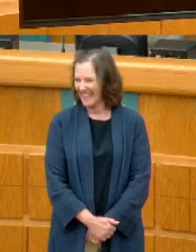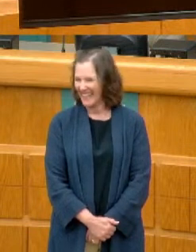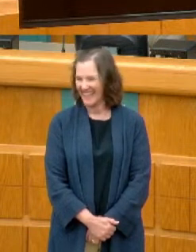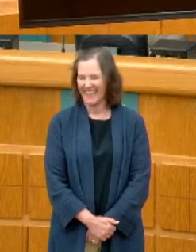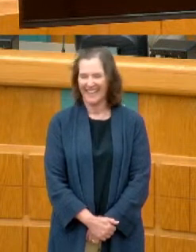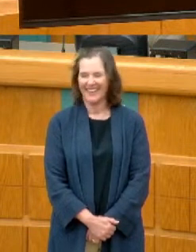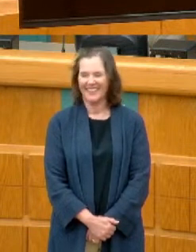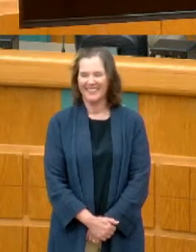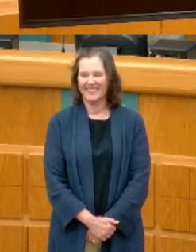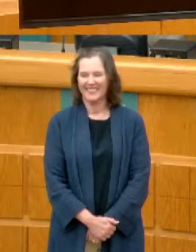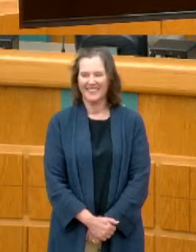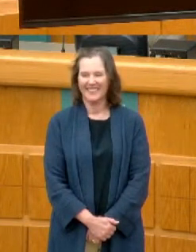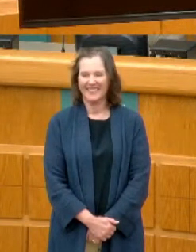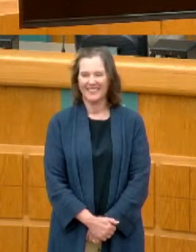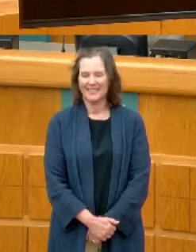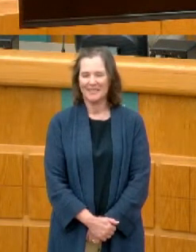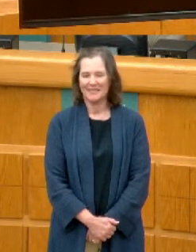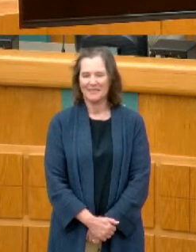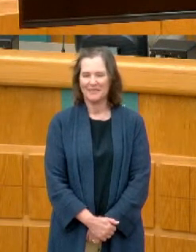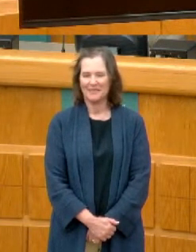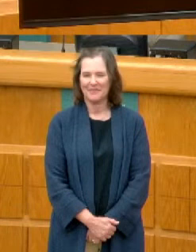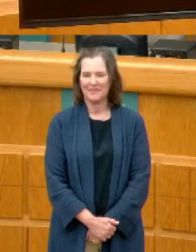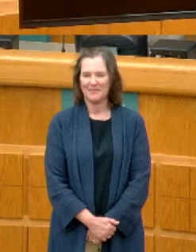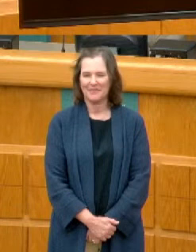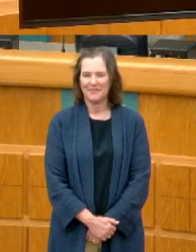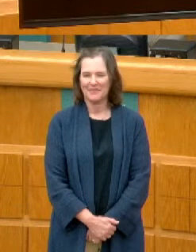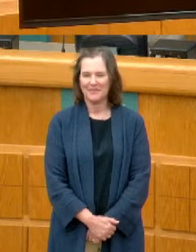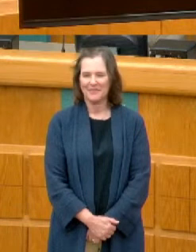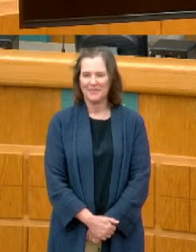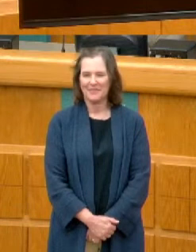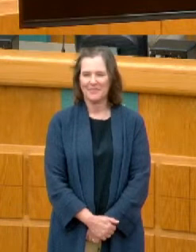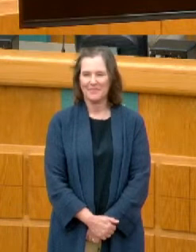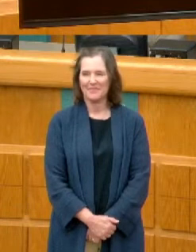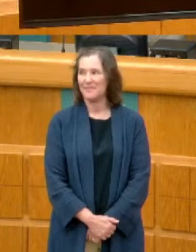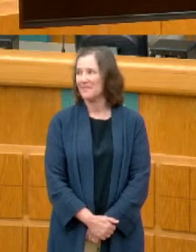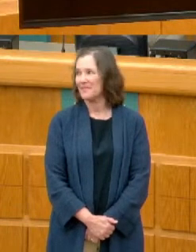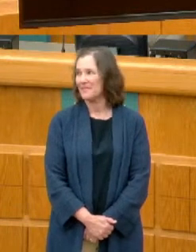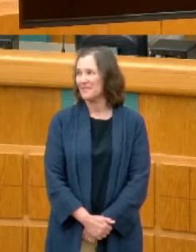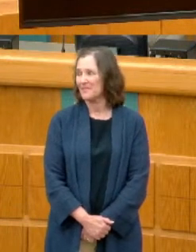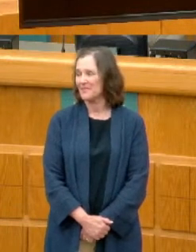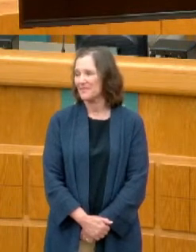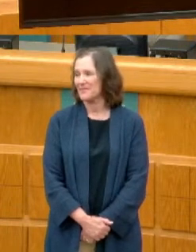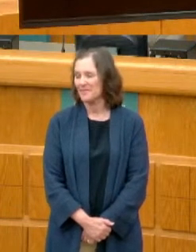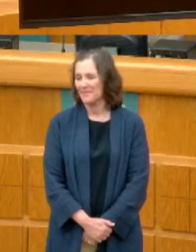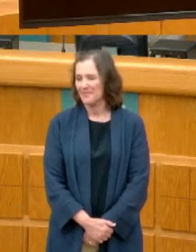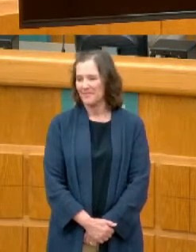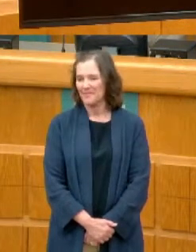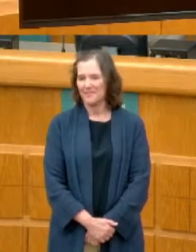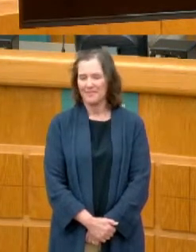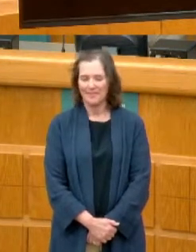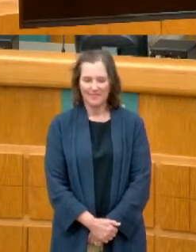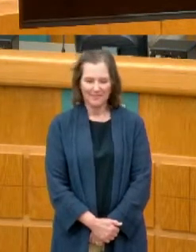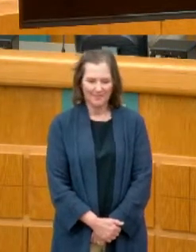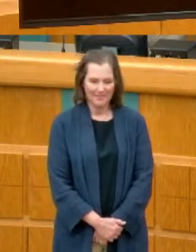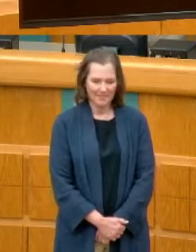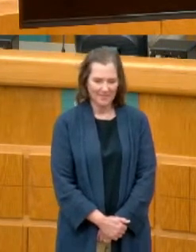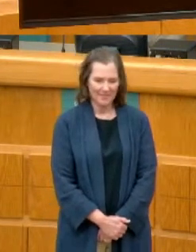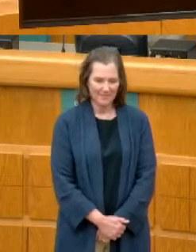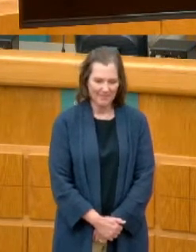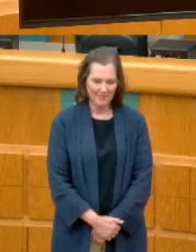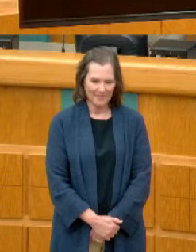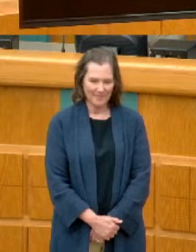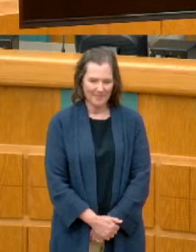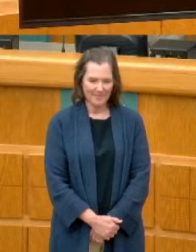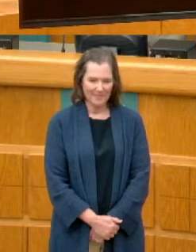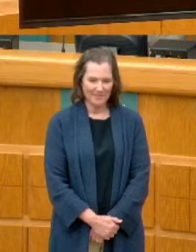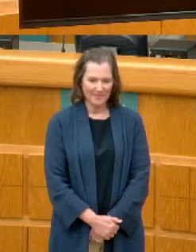ciertas circunstancias, y esas circunstancias es el número de personas hospitalizadas. Le pedimos use el cubrebocas, vacúnese lo más pronto